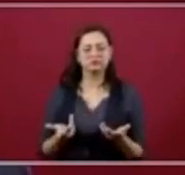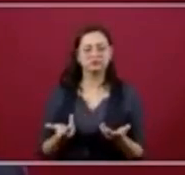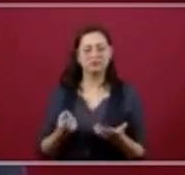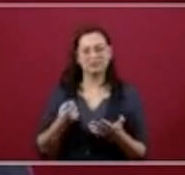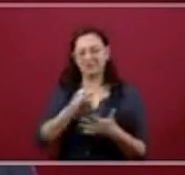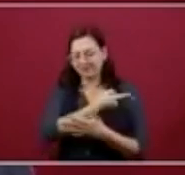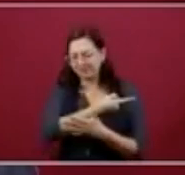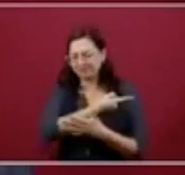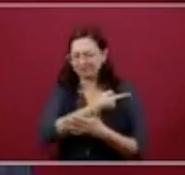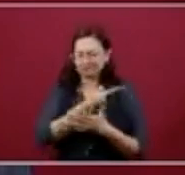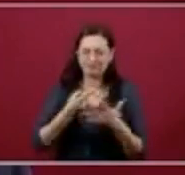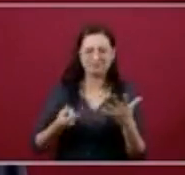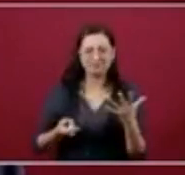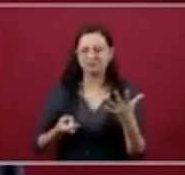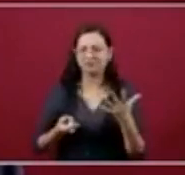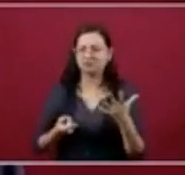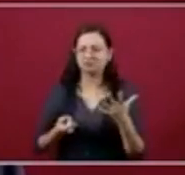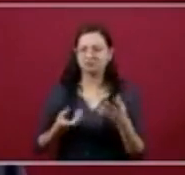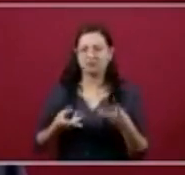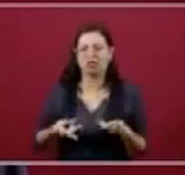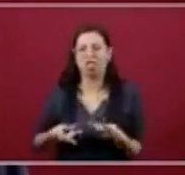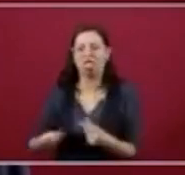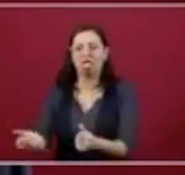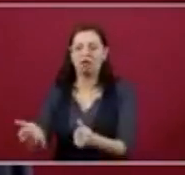todo eso nos los estamos ahorrando.